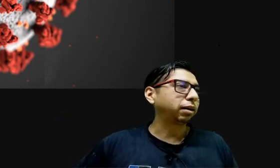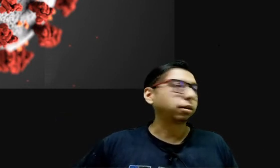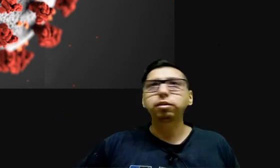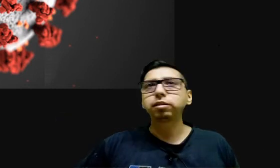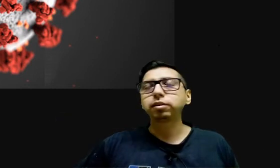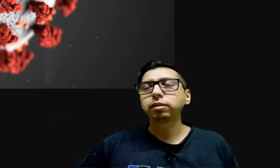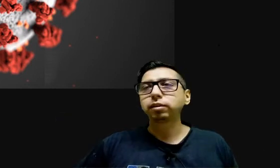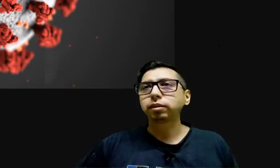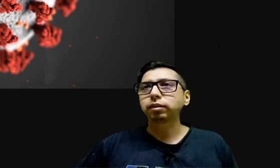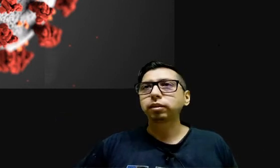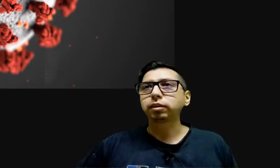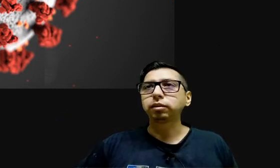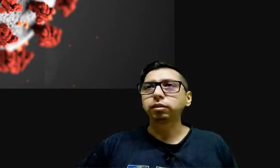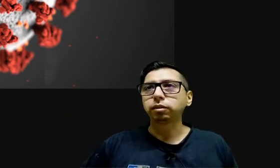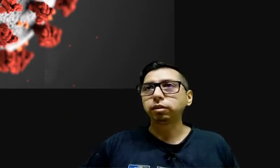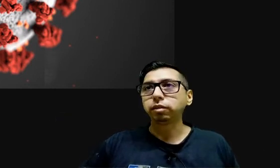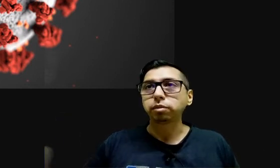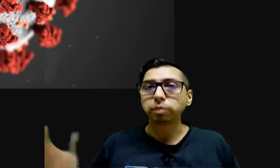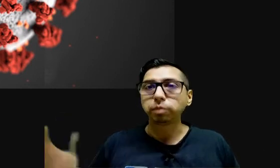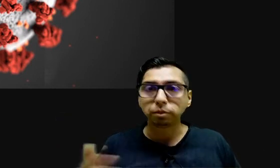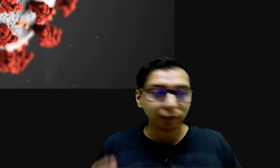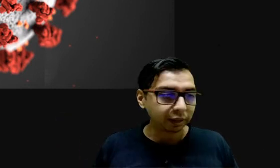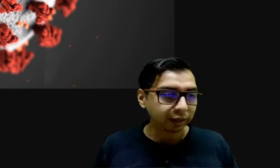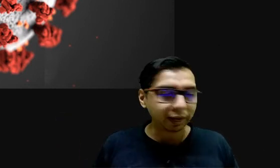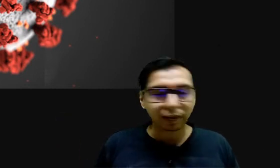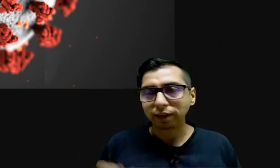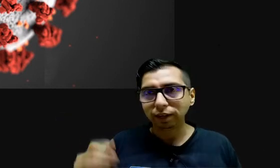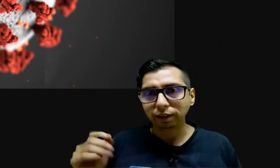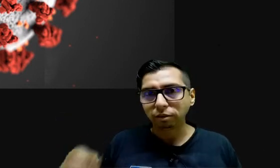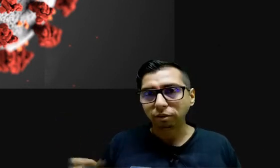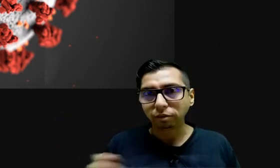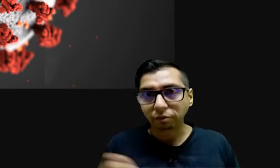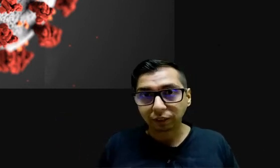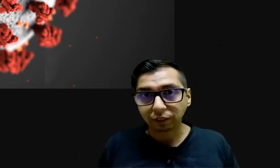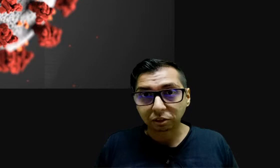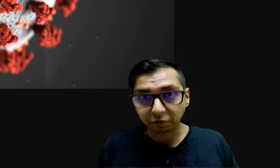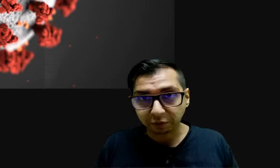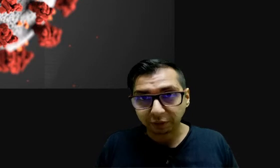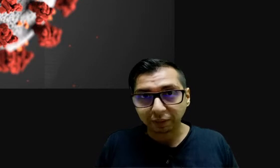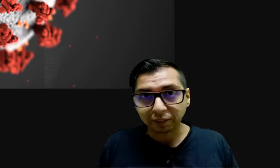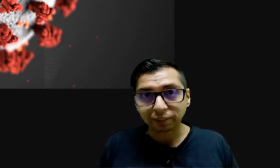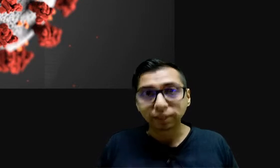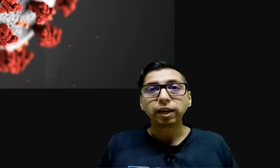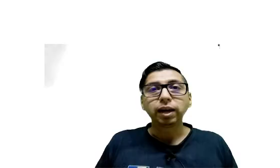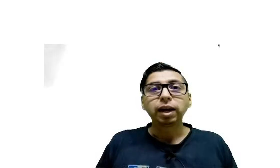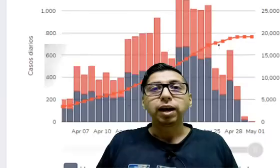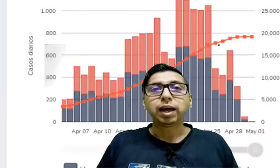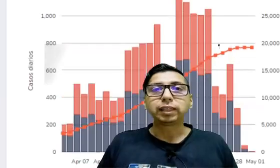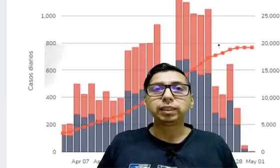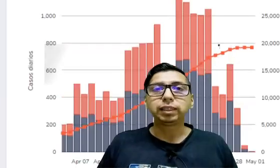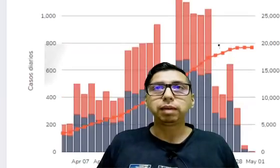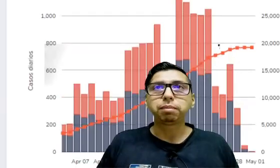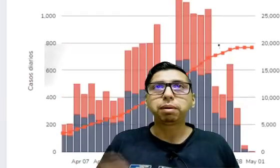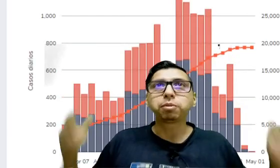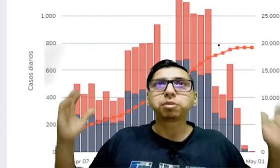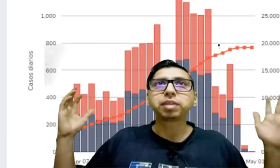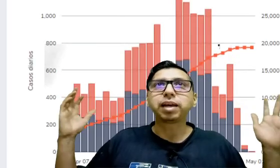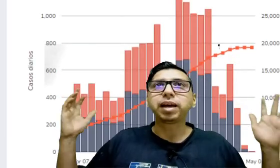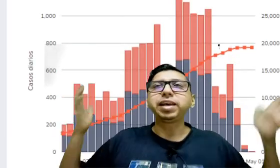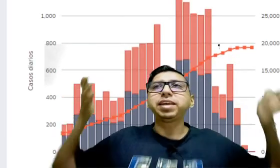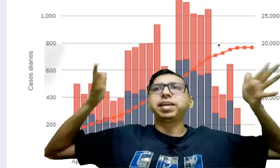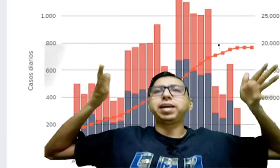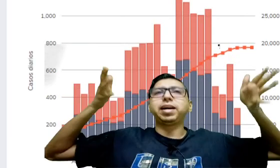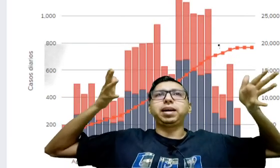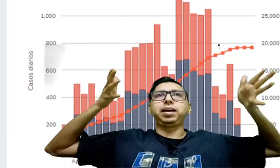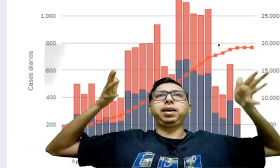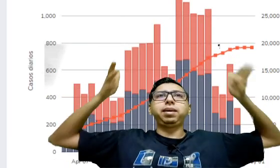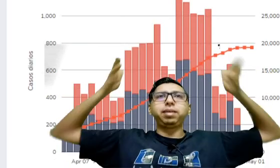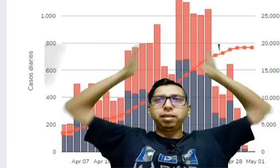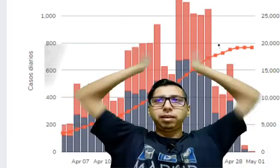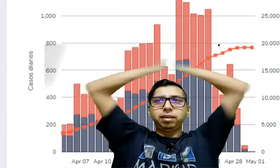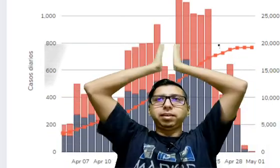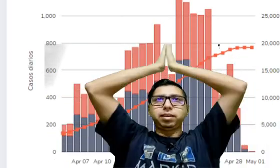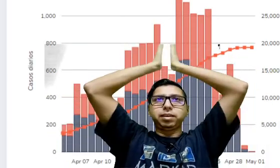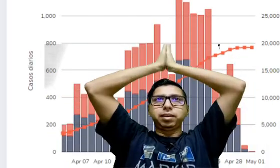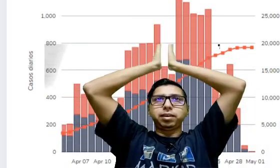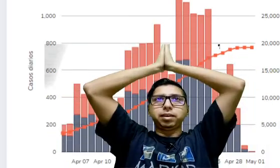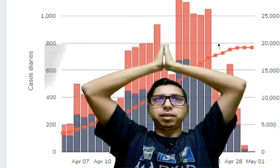trabajar con información verídica y con fuentes confiables. Así que vamos a ella.